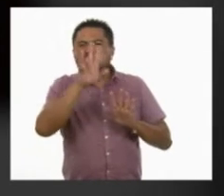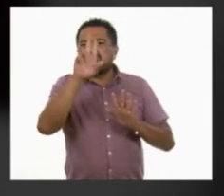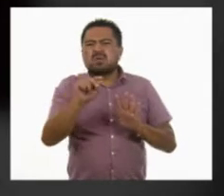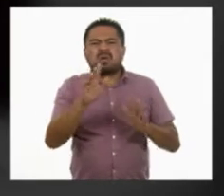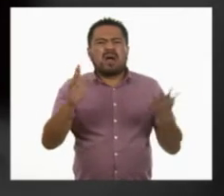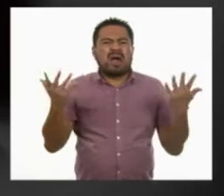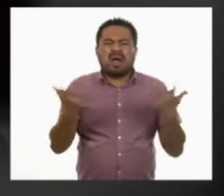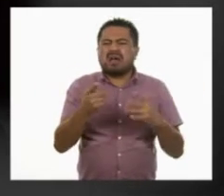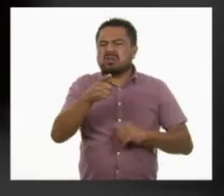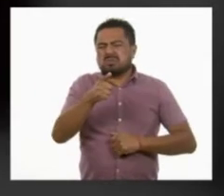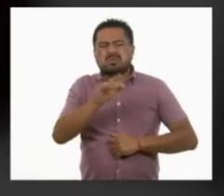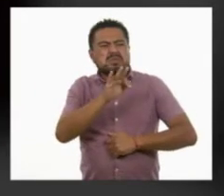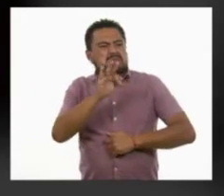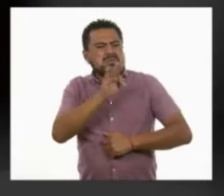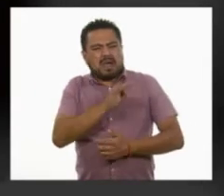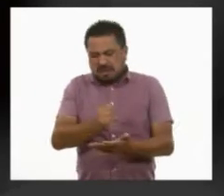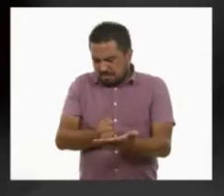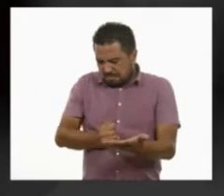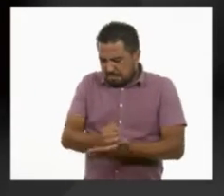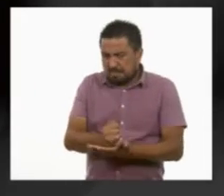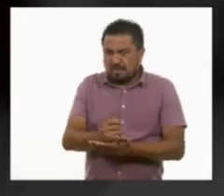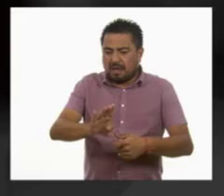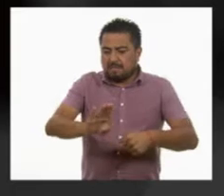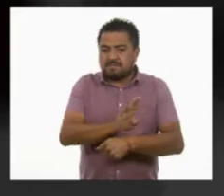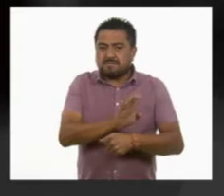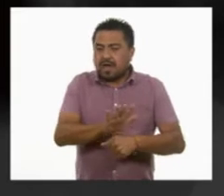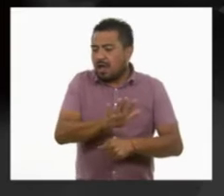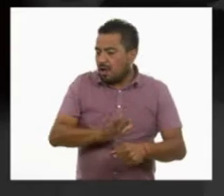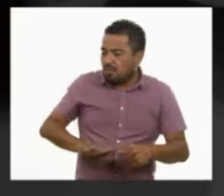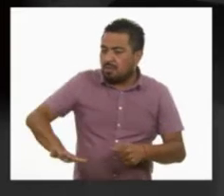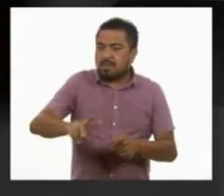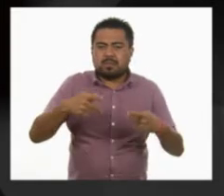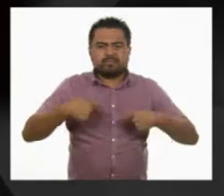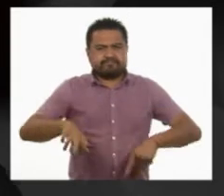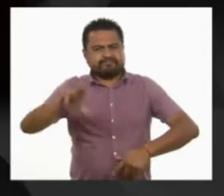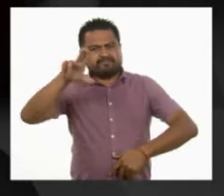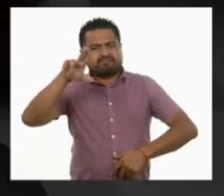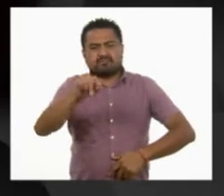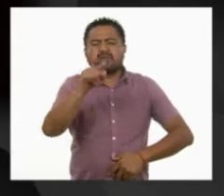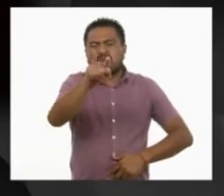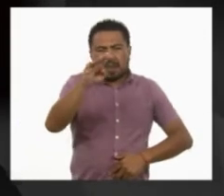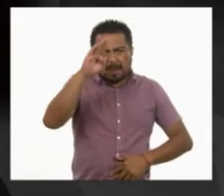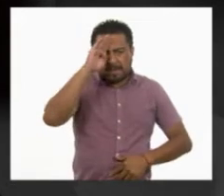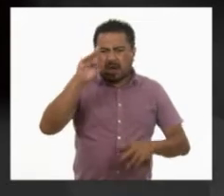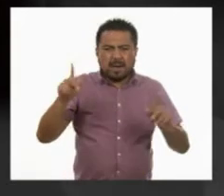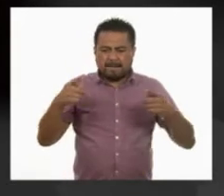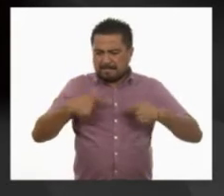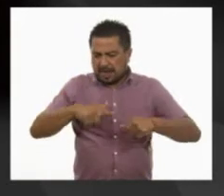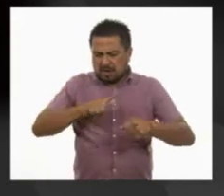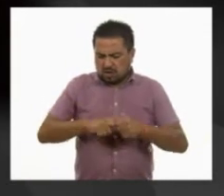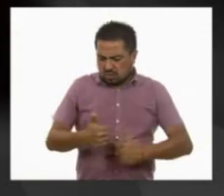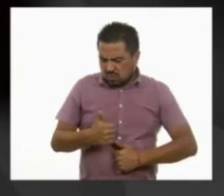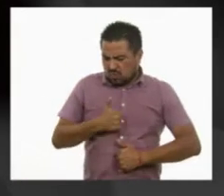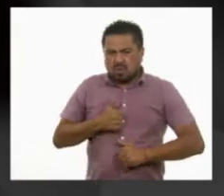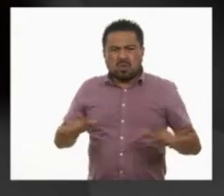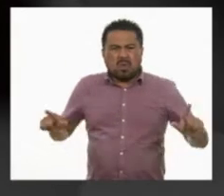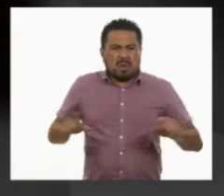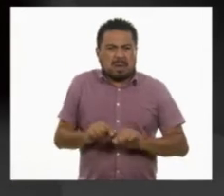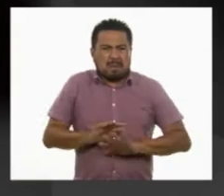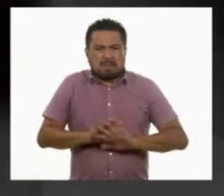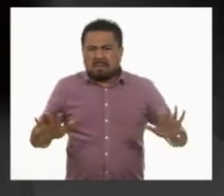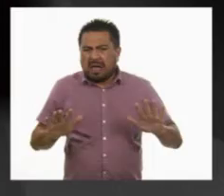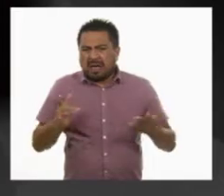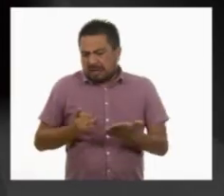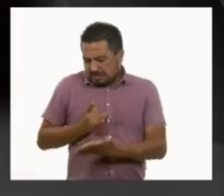dejar que tomes una decisión en beneficio de los demás. Piensa en ti, solo en ti.